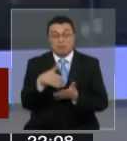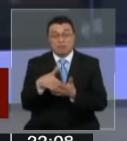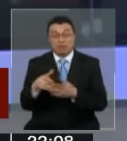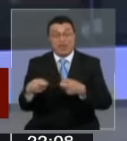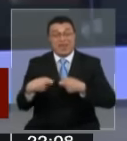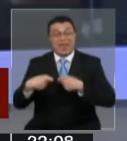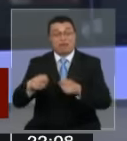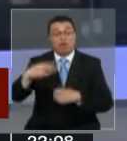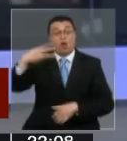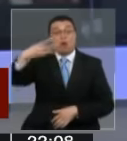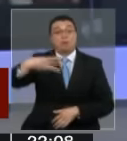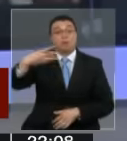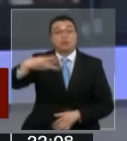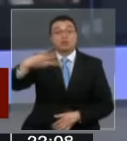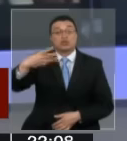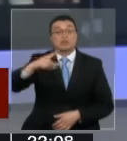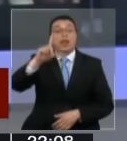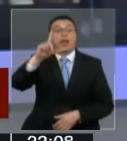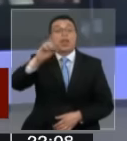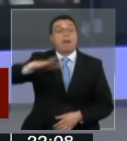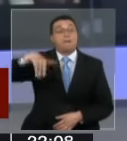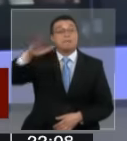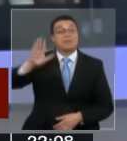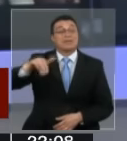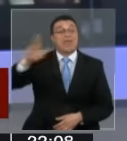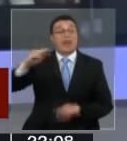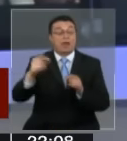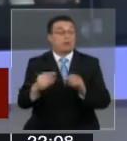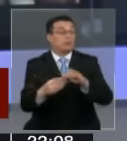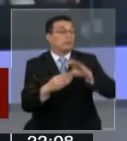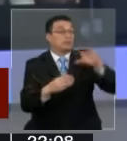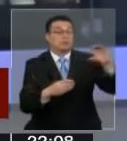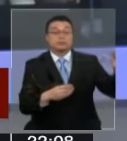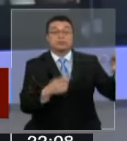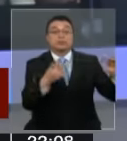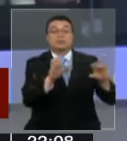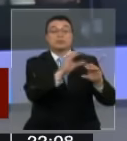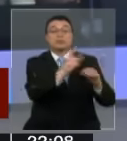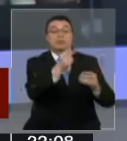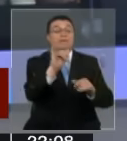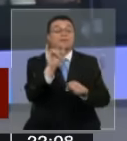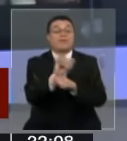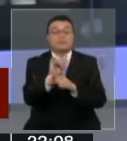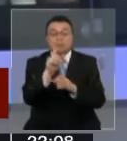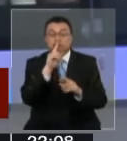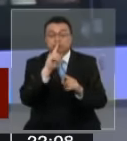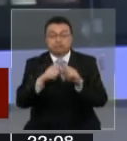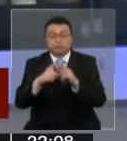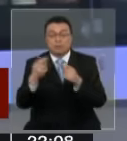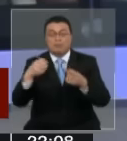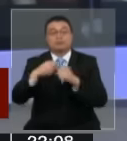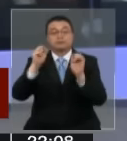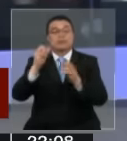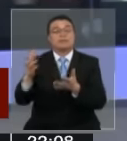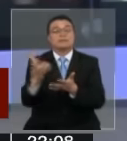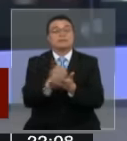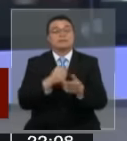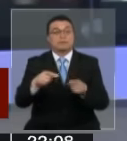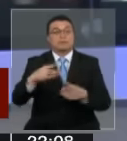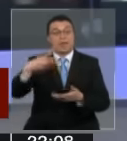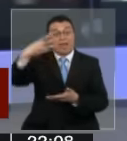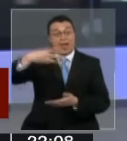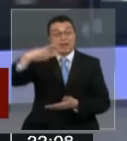gastó la Municipalidad de la Pintana, se las entregó a una ATE que falsificó datos para ganar la licitación.